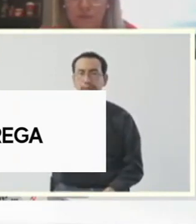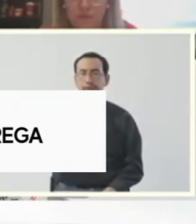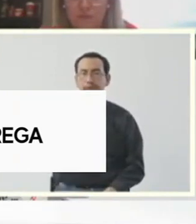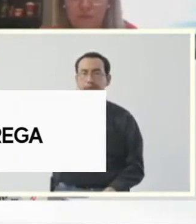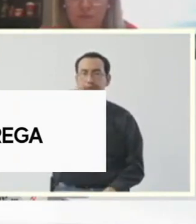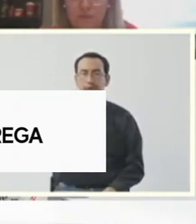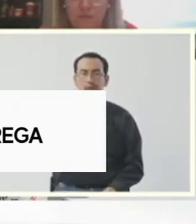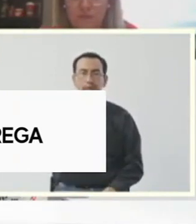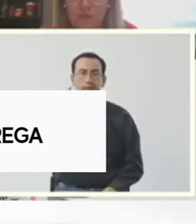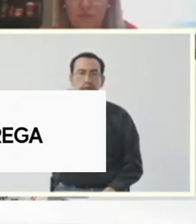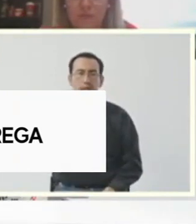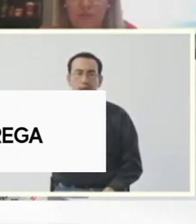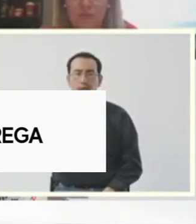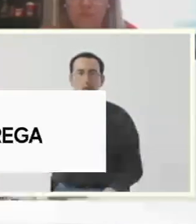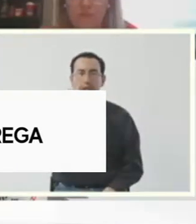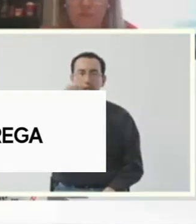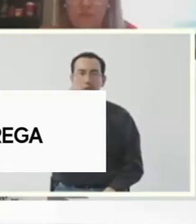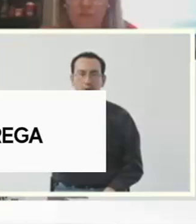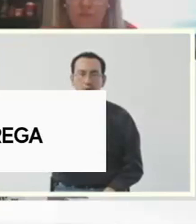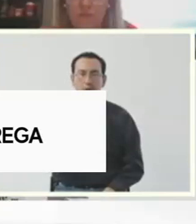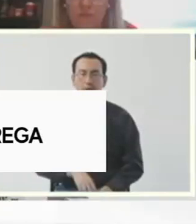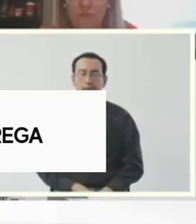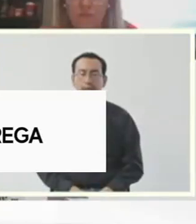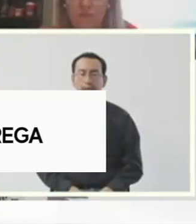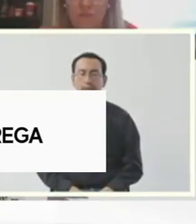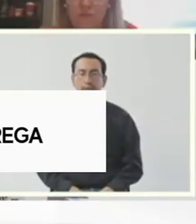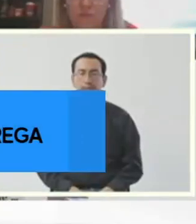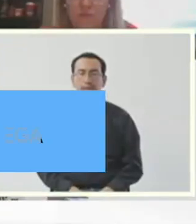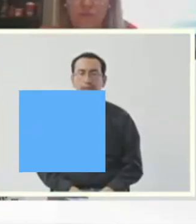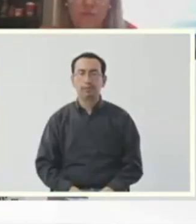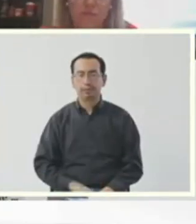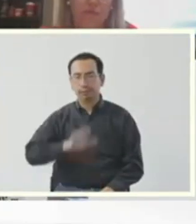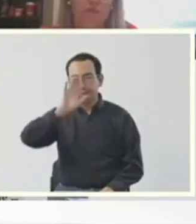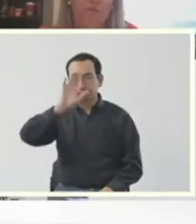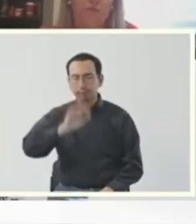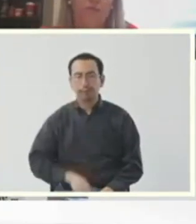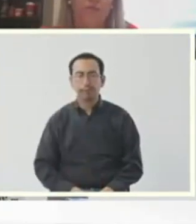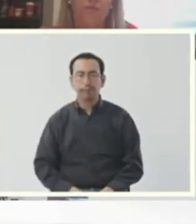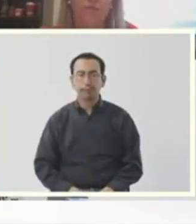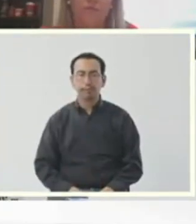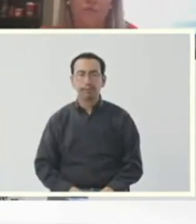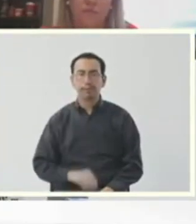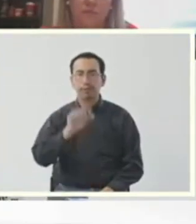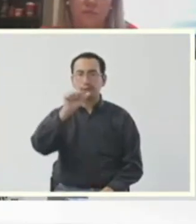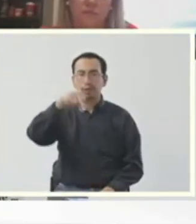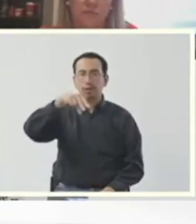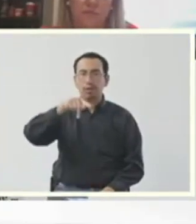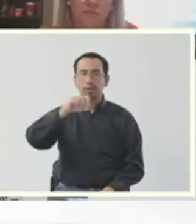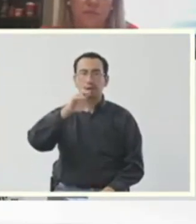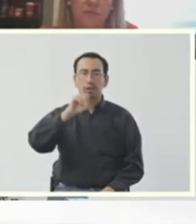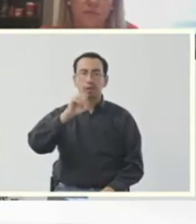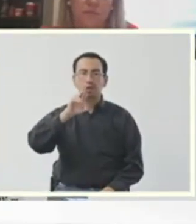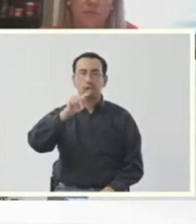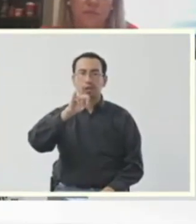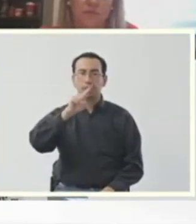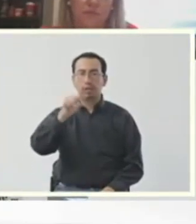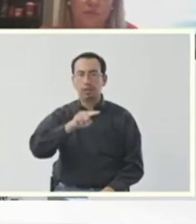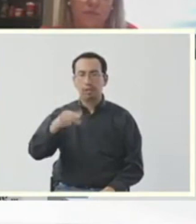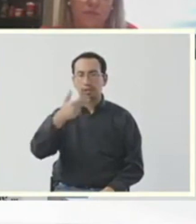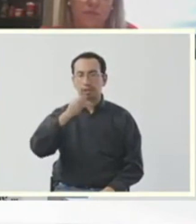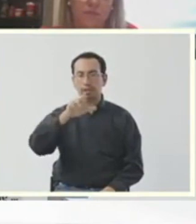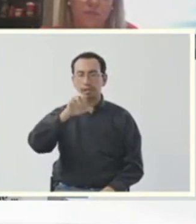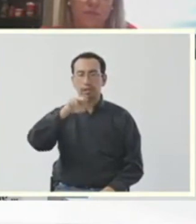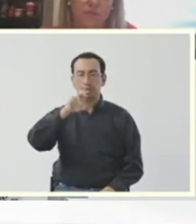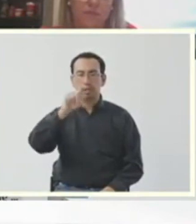manifestación de intención de personas que pretendan aspirar a candidaturas independientes para el proceso electoral local ordinario